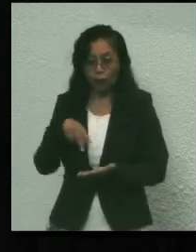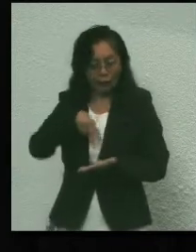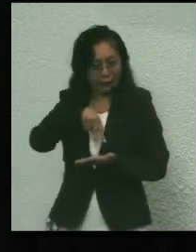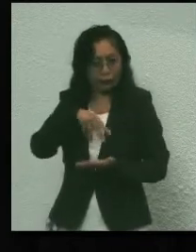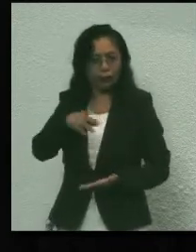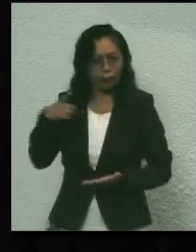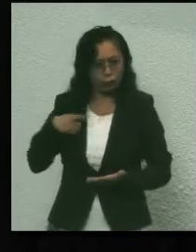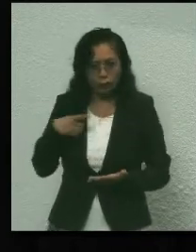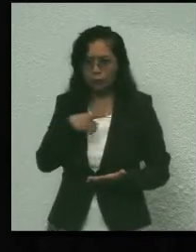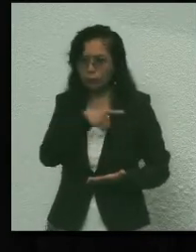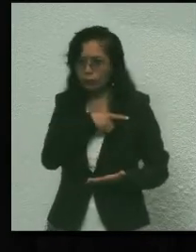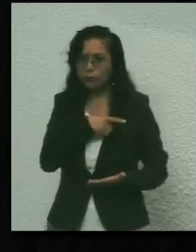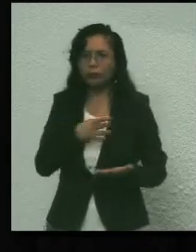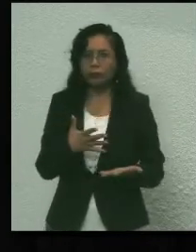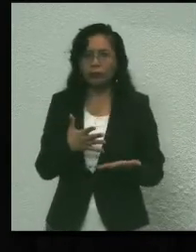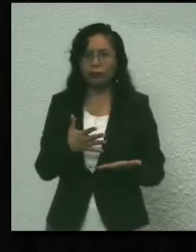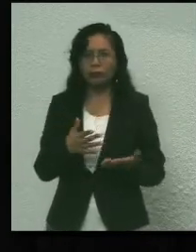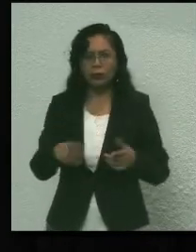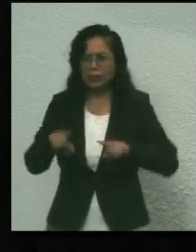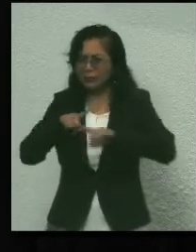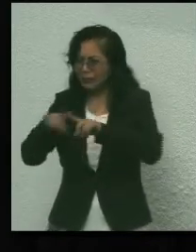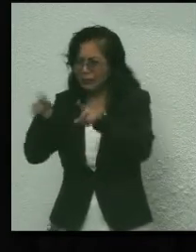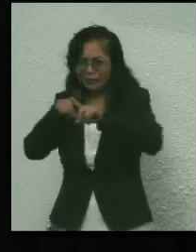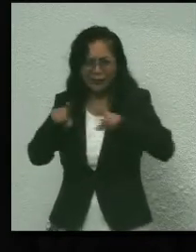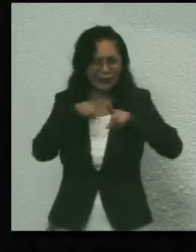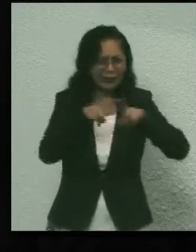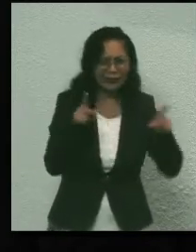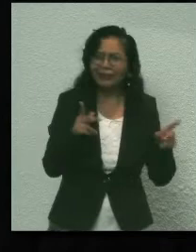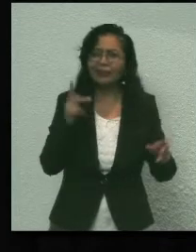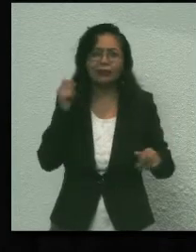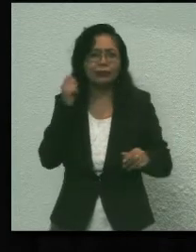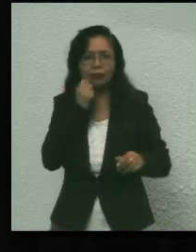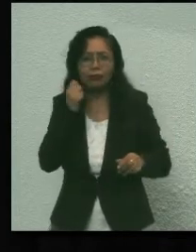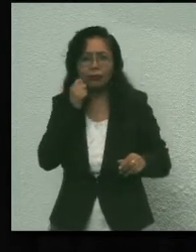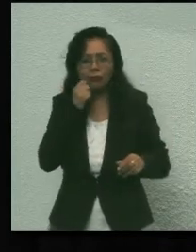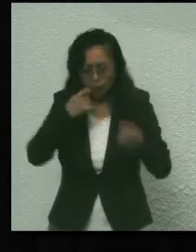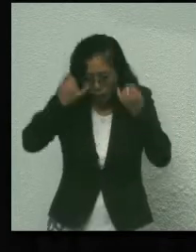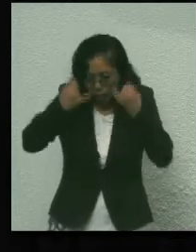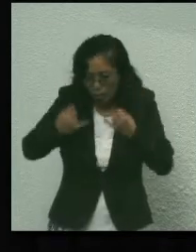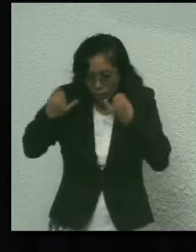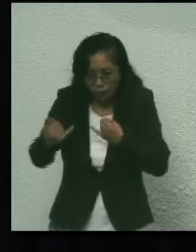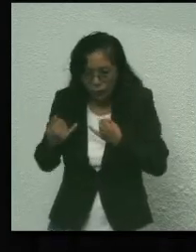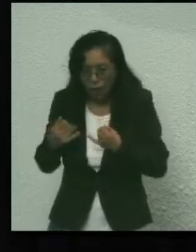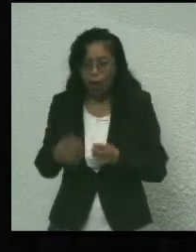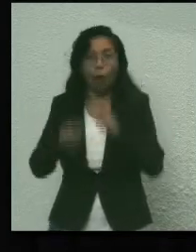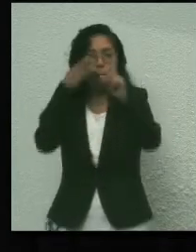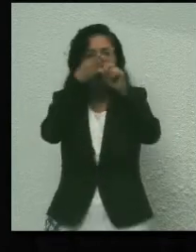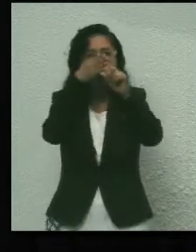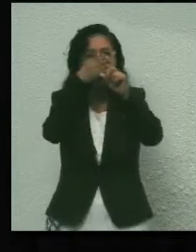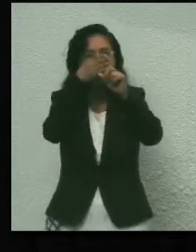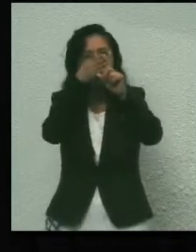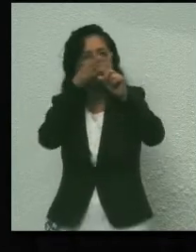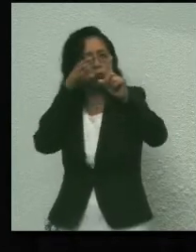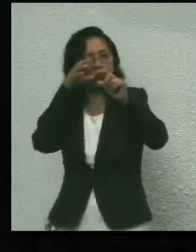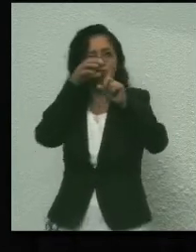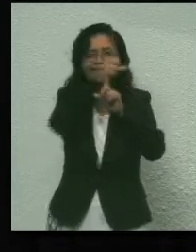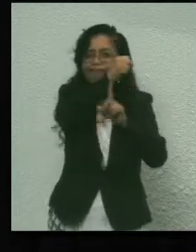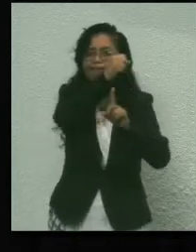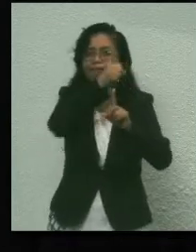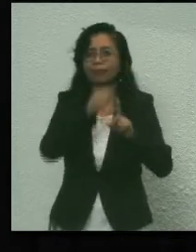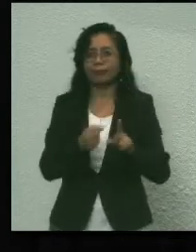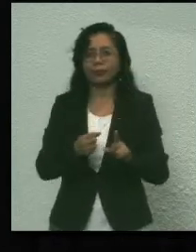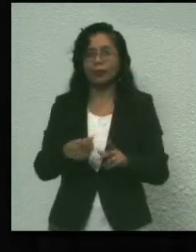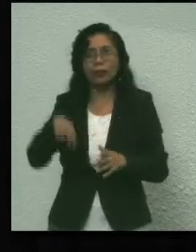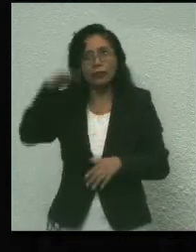que podemos anteponer nuestras diferencias políticas y ponernos a trabajar por el bien de nuestra gente. Es momento